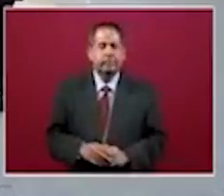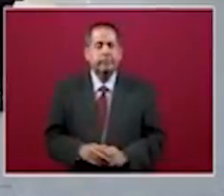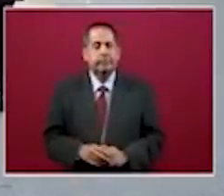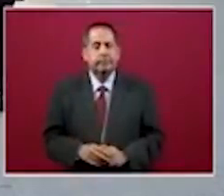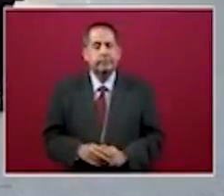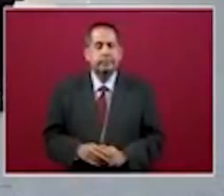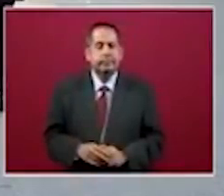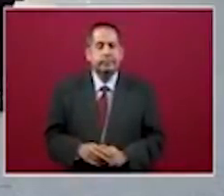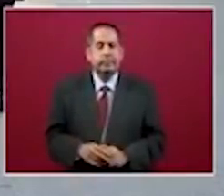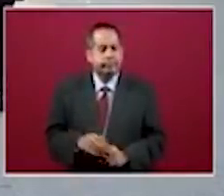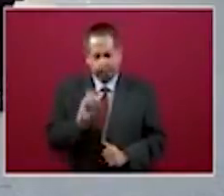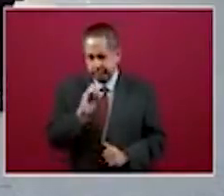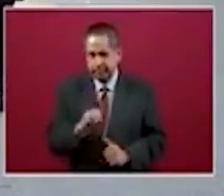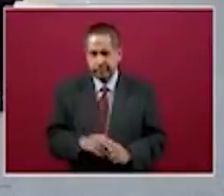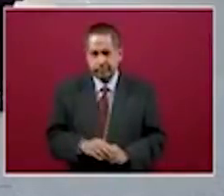Sí,